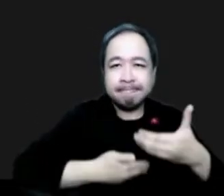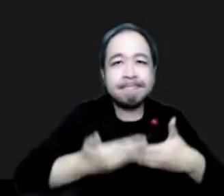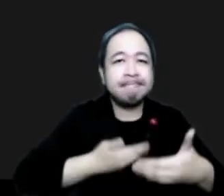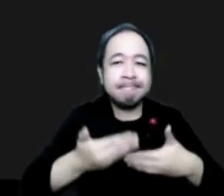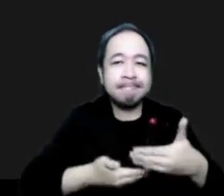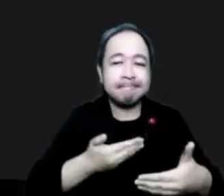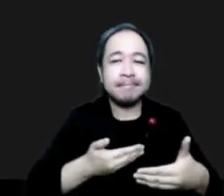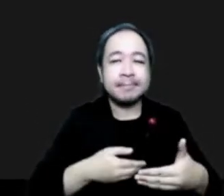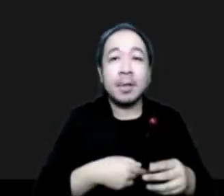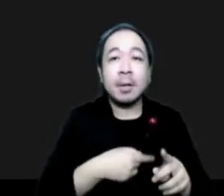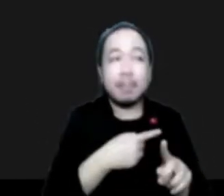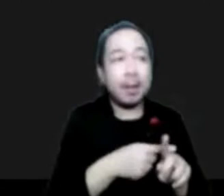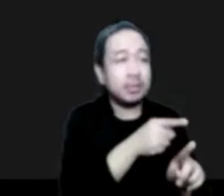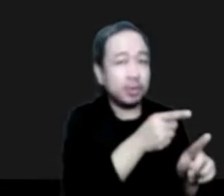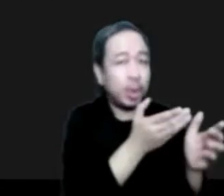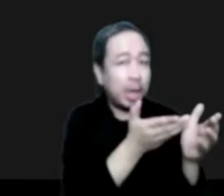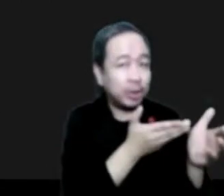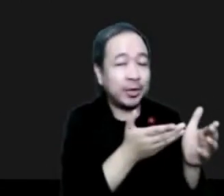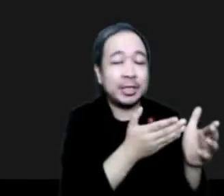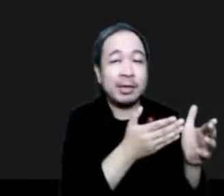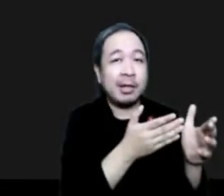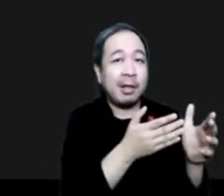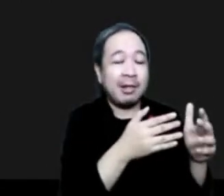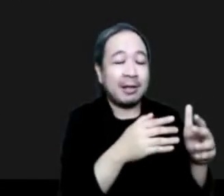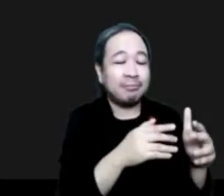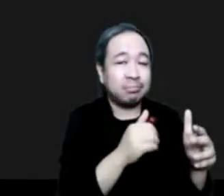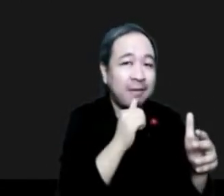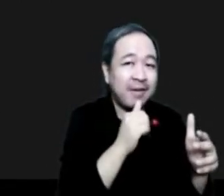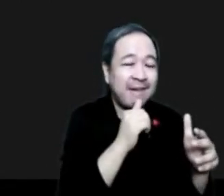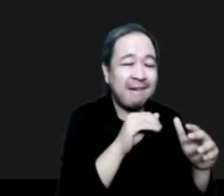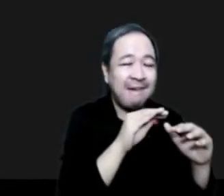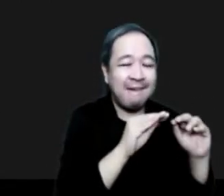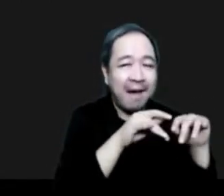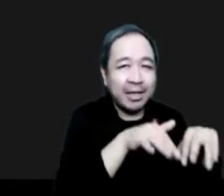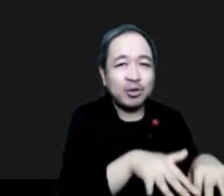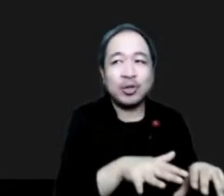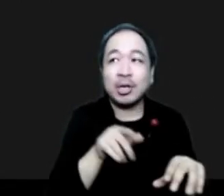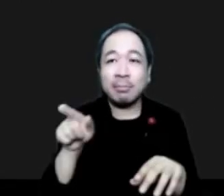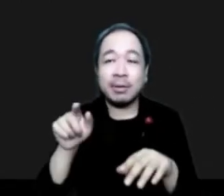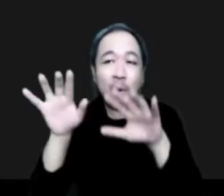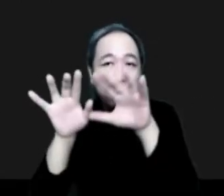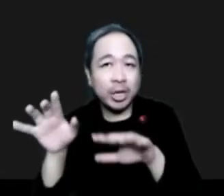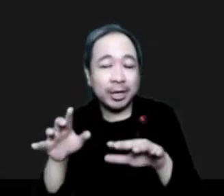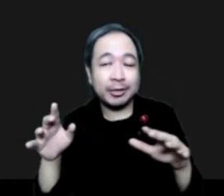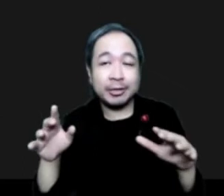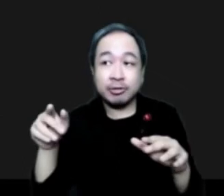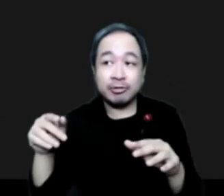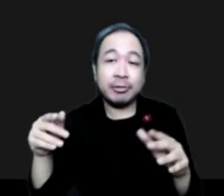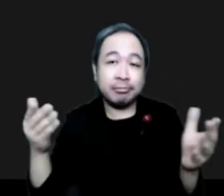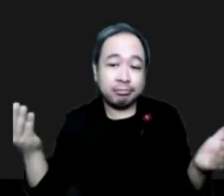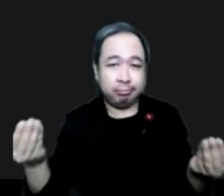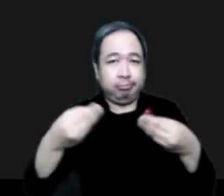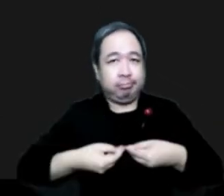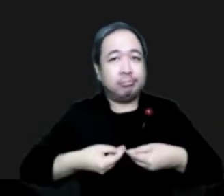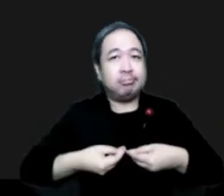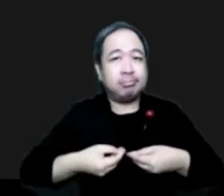constante coordinación con la secretaría y con el equipo extrarregional del proyecto,